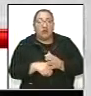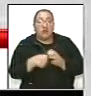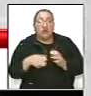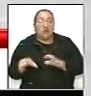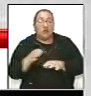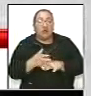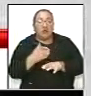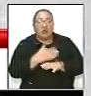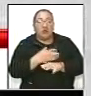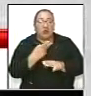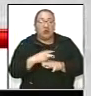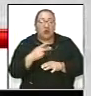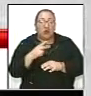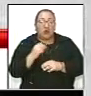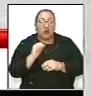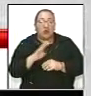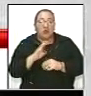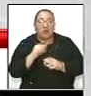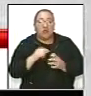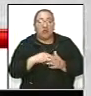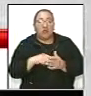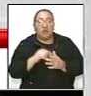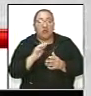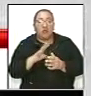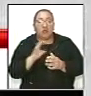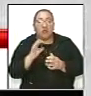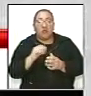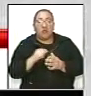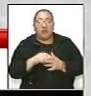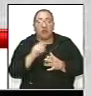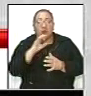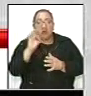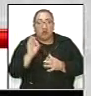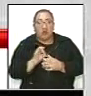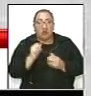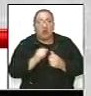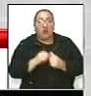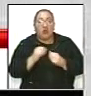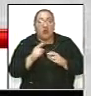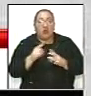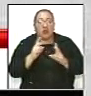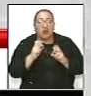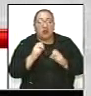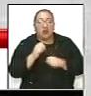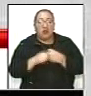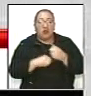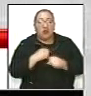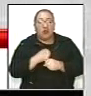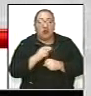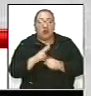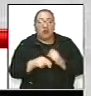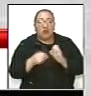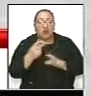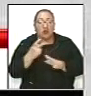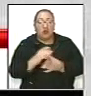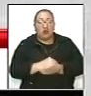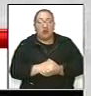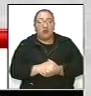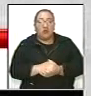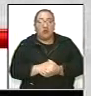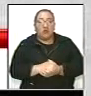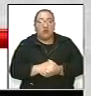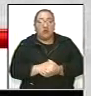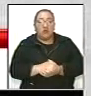un incremento de 4.4 puntos porcentuales con respecto al año 2012. Y